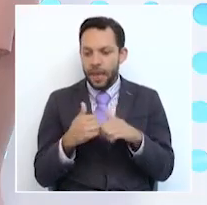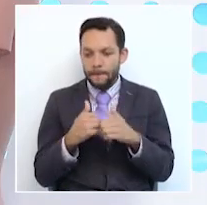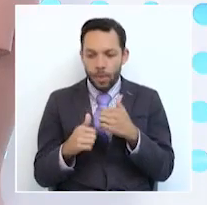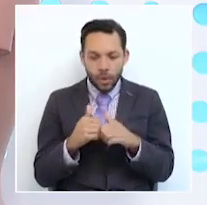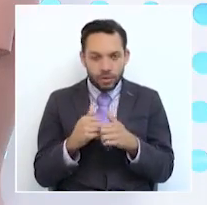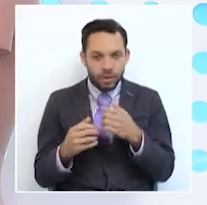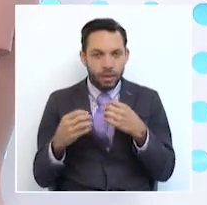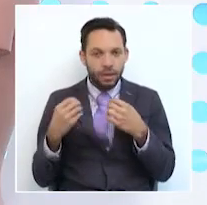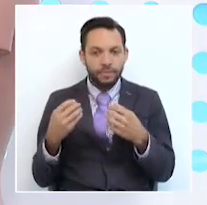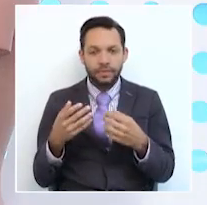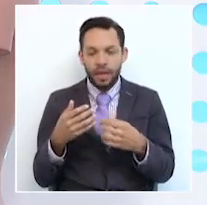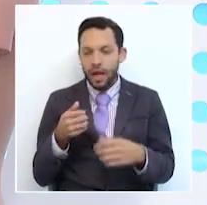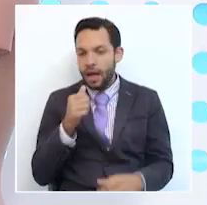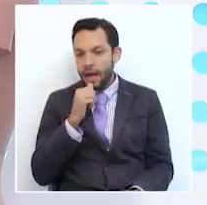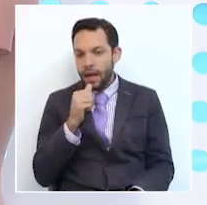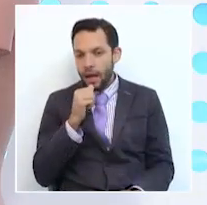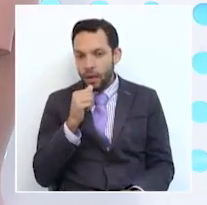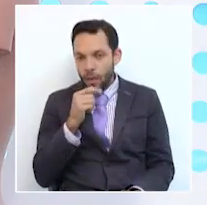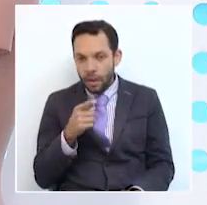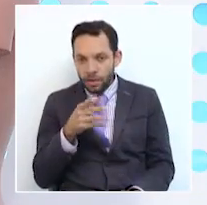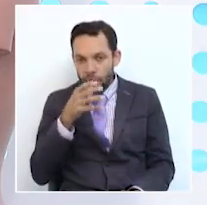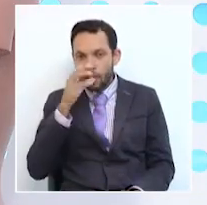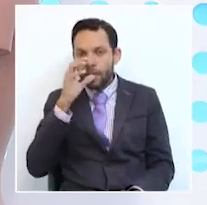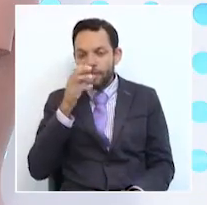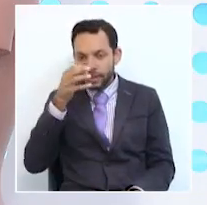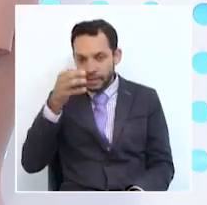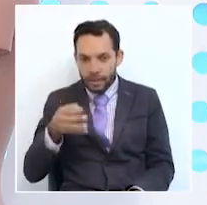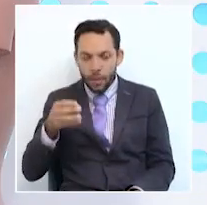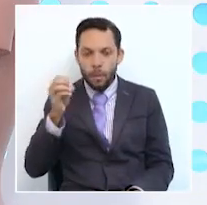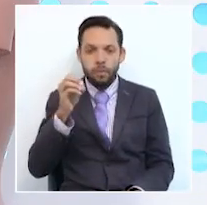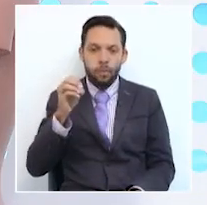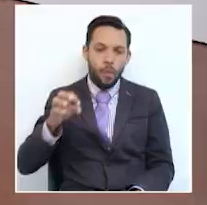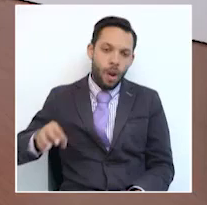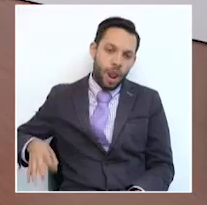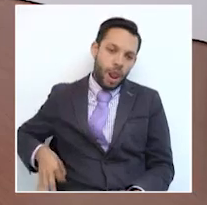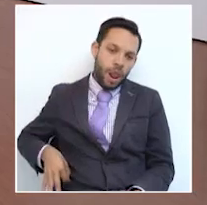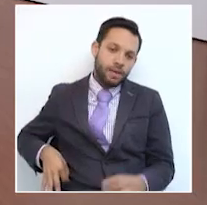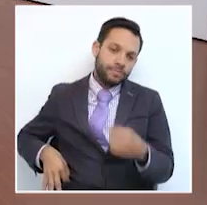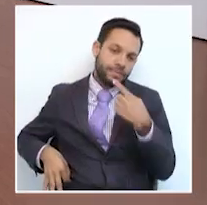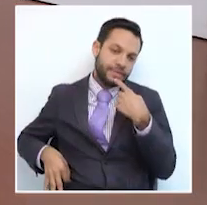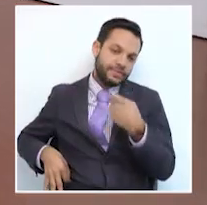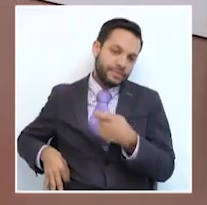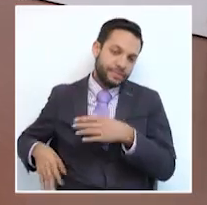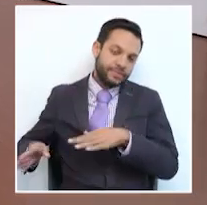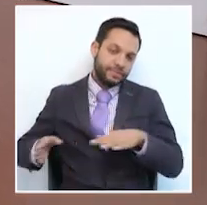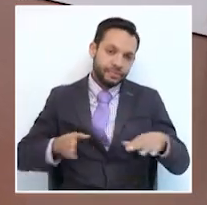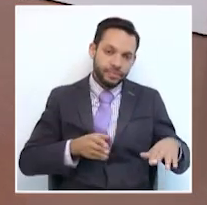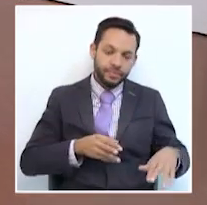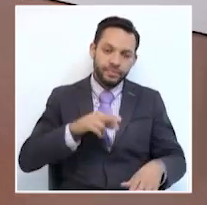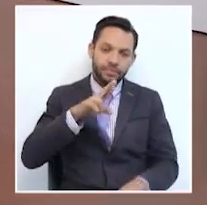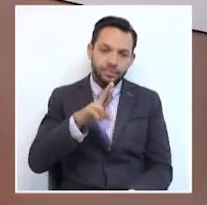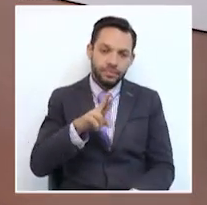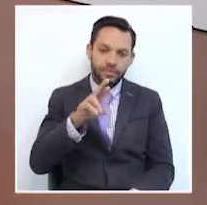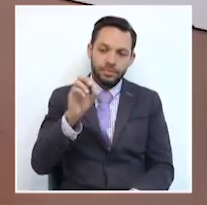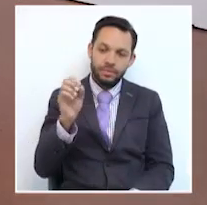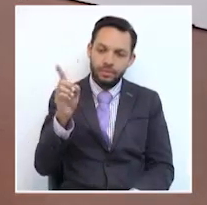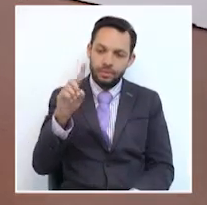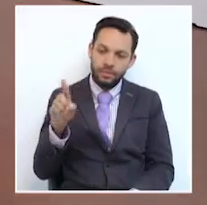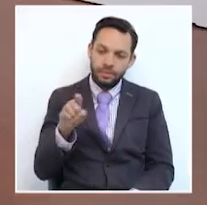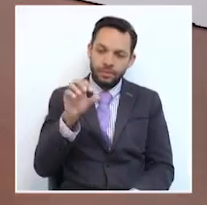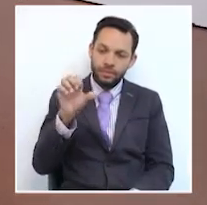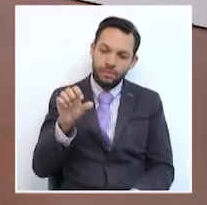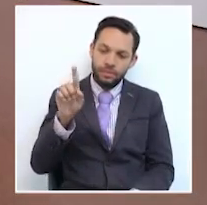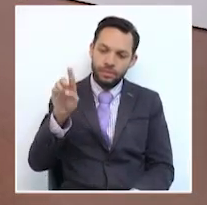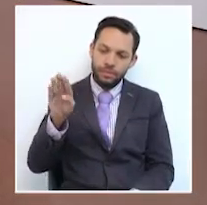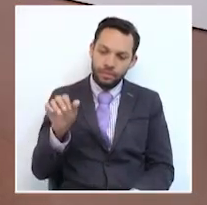todo eso son desencadenantes de rosalba rojas muñoz sufro de